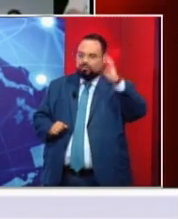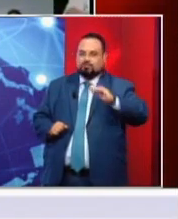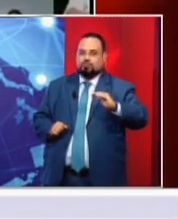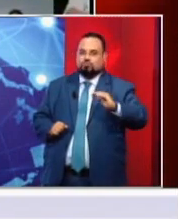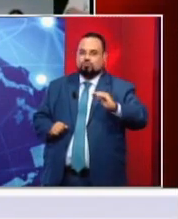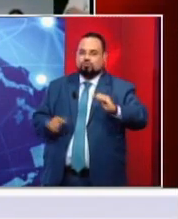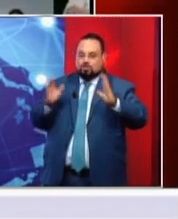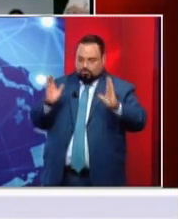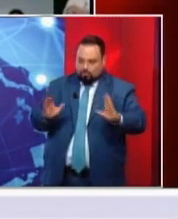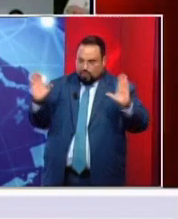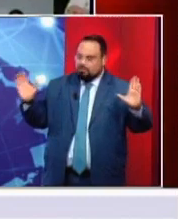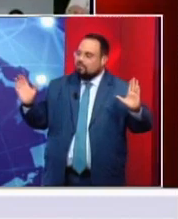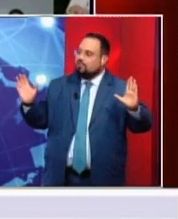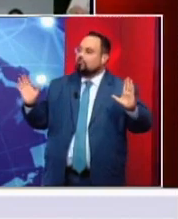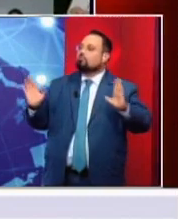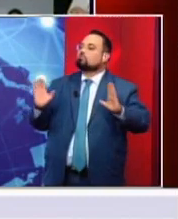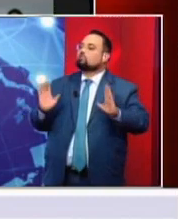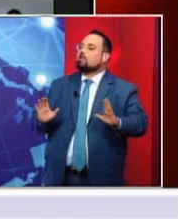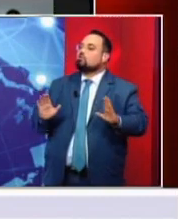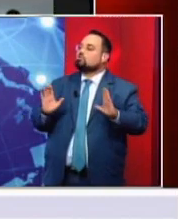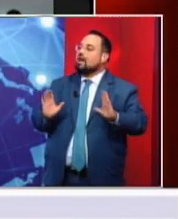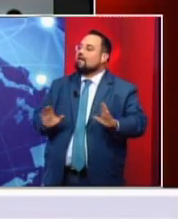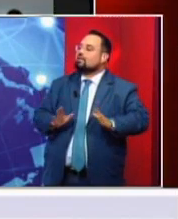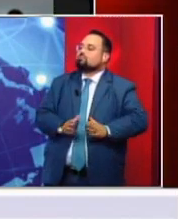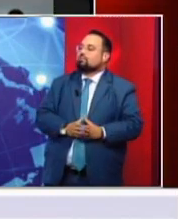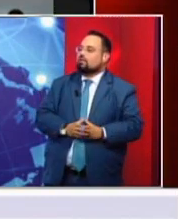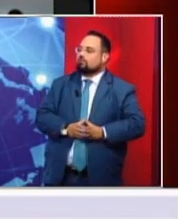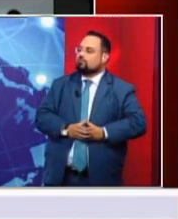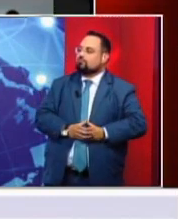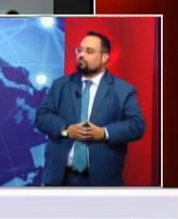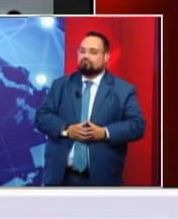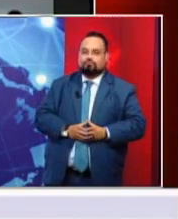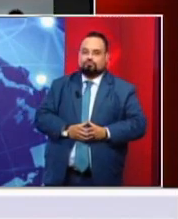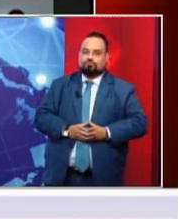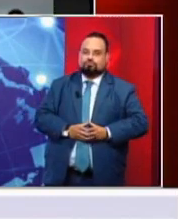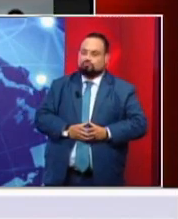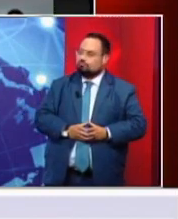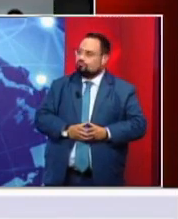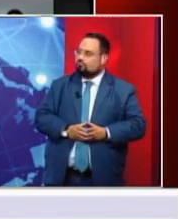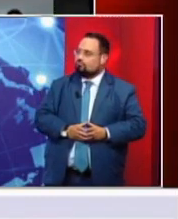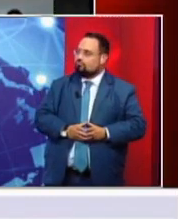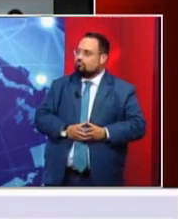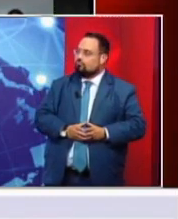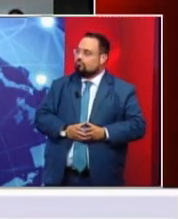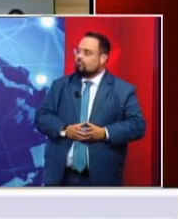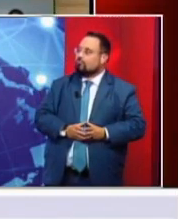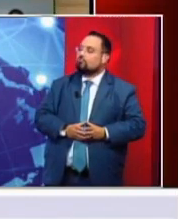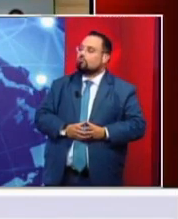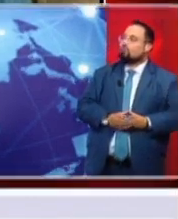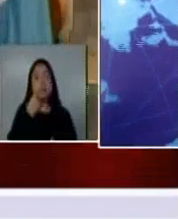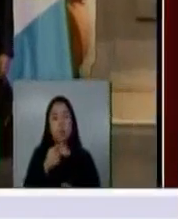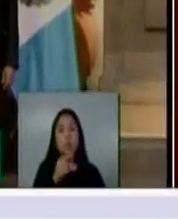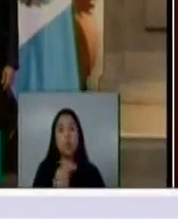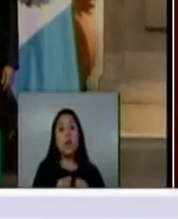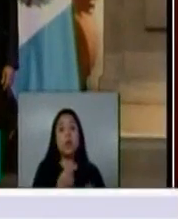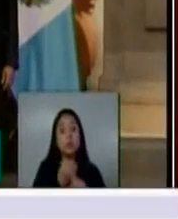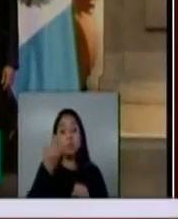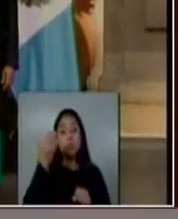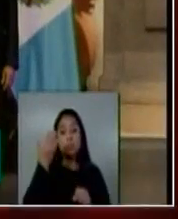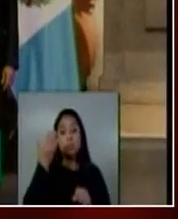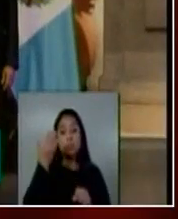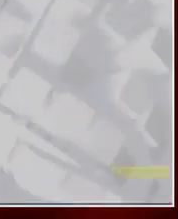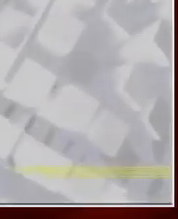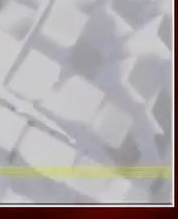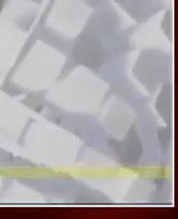la par nuestra, Estados Unidos, pero aún así debemos darnos a respetar. Efectivamente. ¿Qué te parece si ampliamos los detalles? Claro que sí.